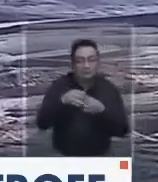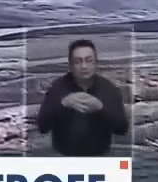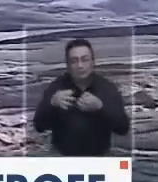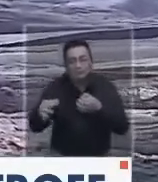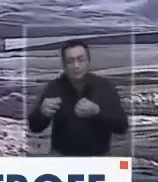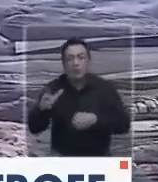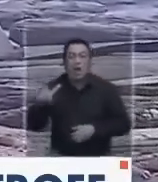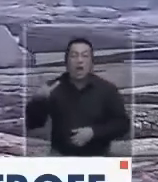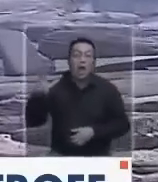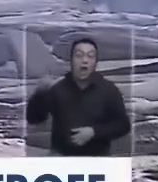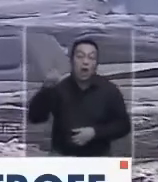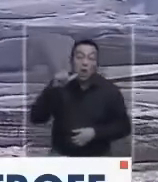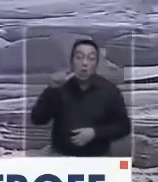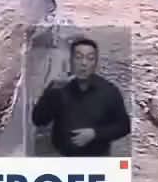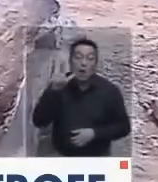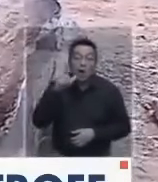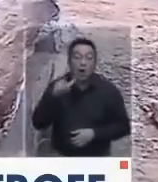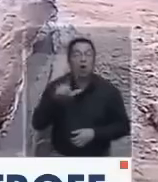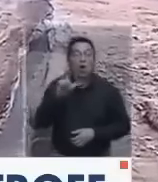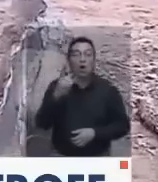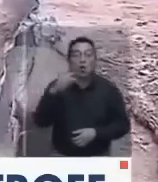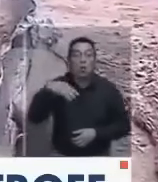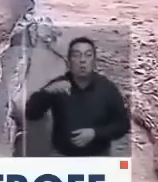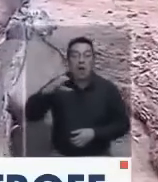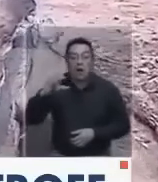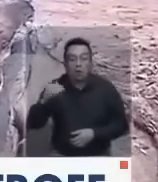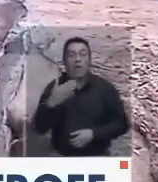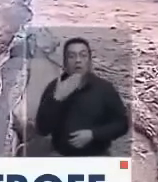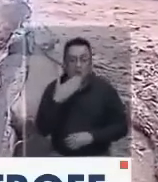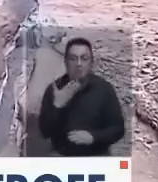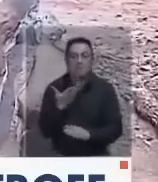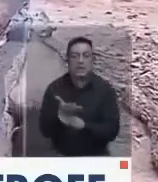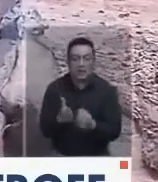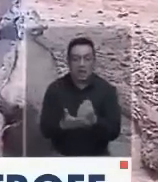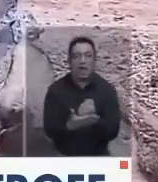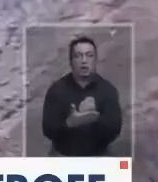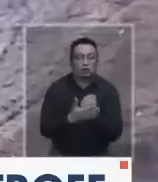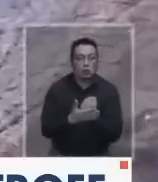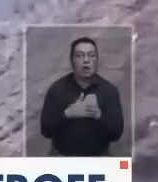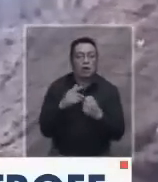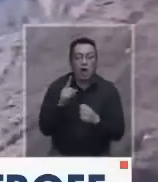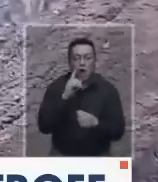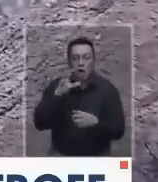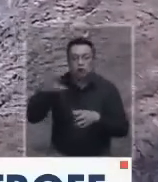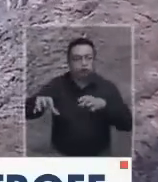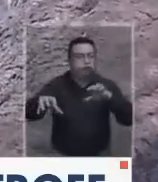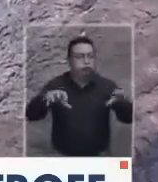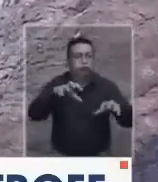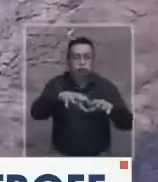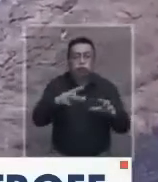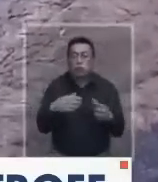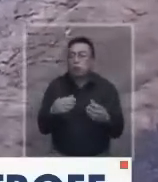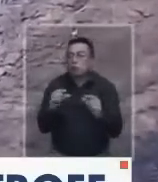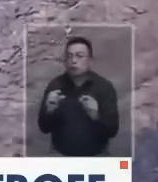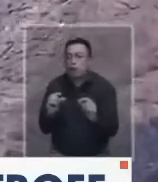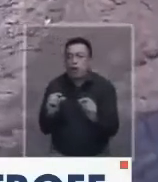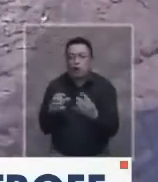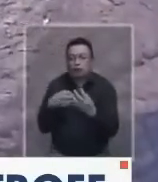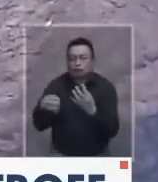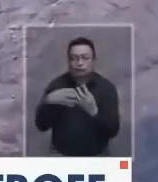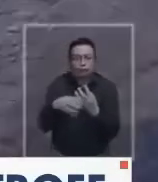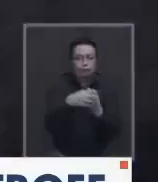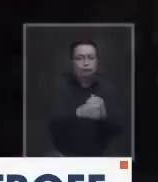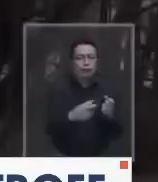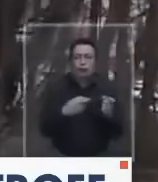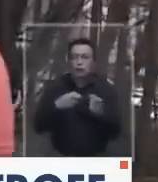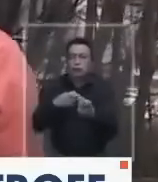de lumaco también necesitan y piden ayuda entienden que hay muchos focos que los recursos no son infinitos pero aseguran que siguen